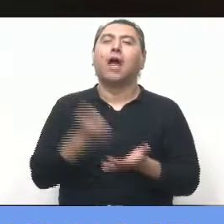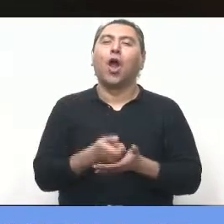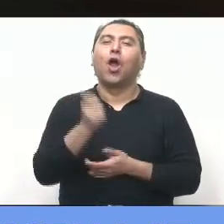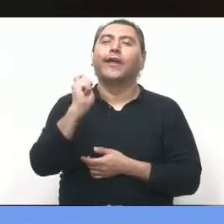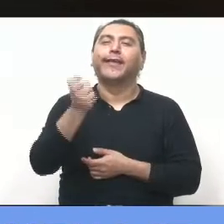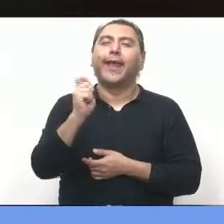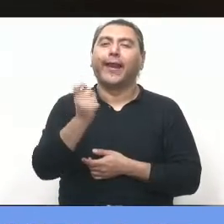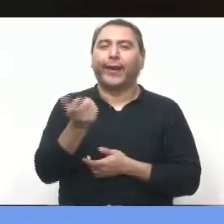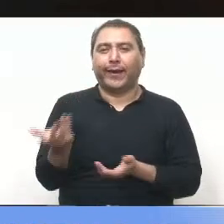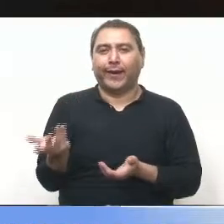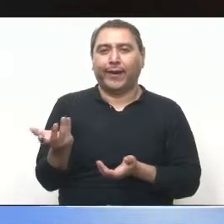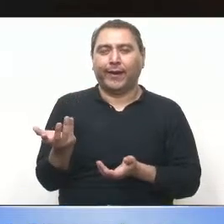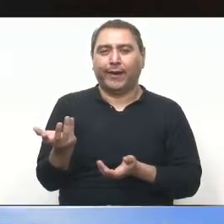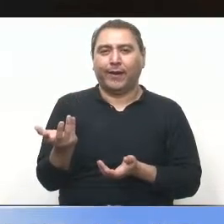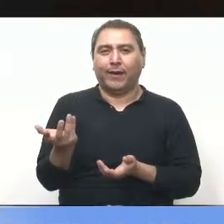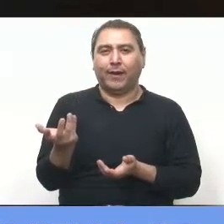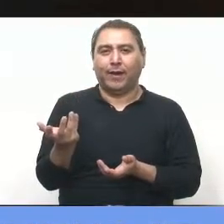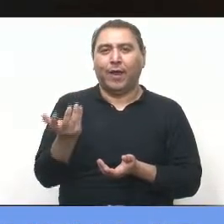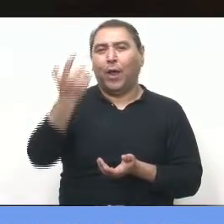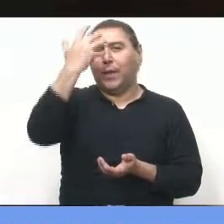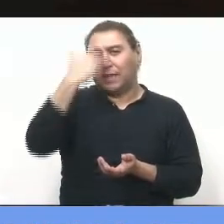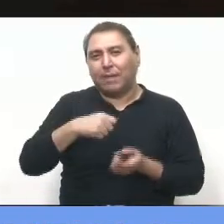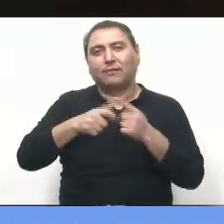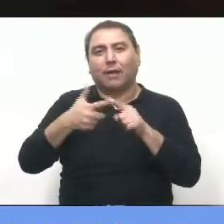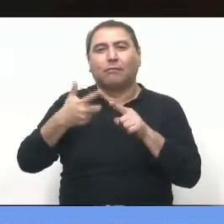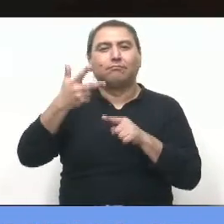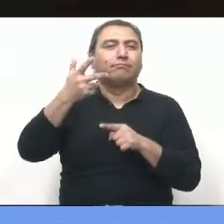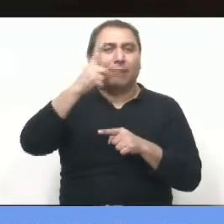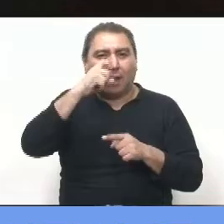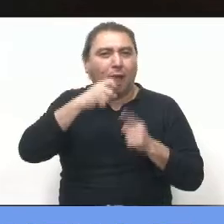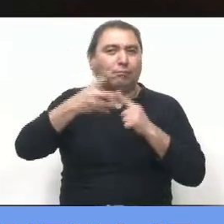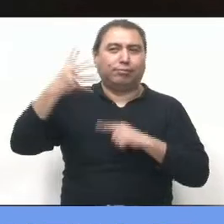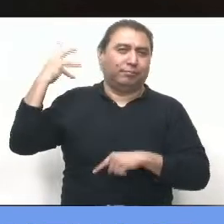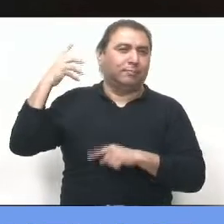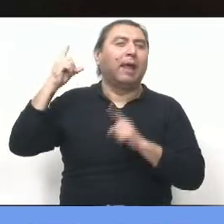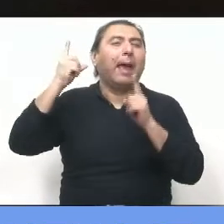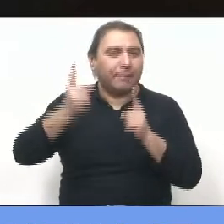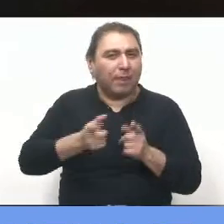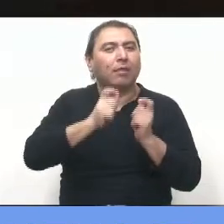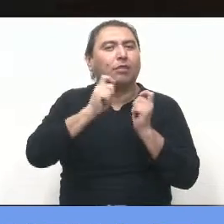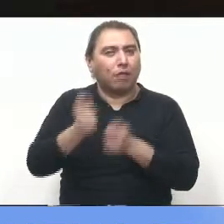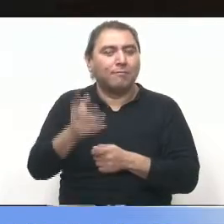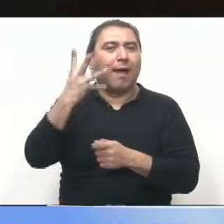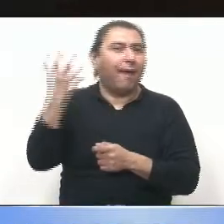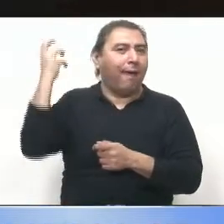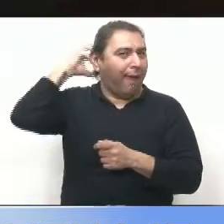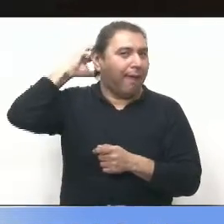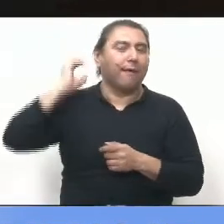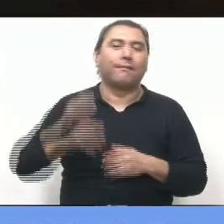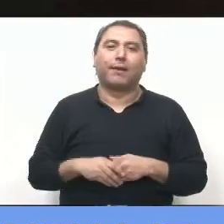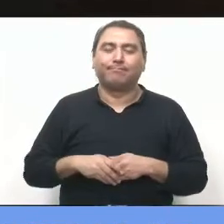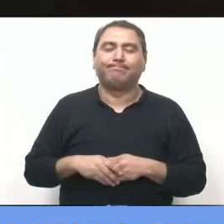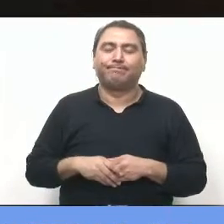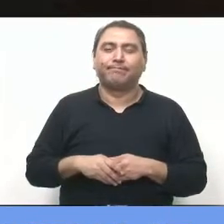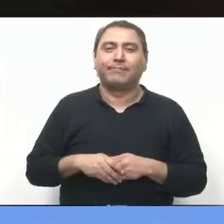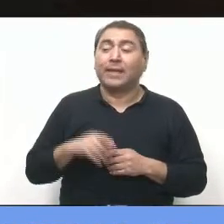próceres. ¿Cómo no lo iba a pagar Evita? Eva tuvo la generosidad y la